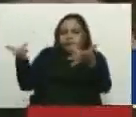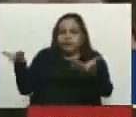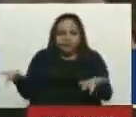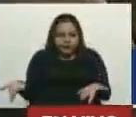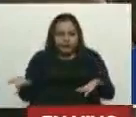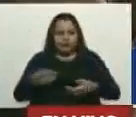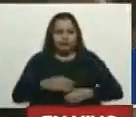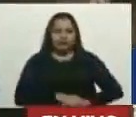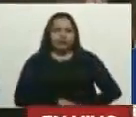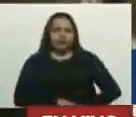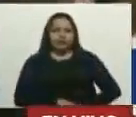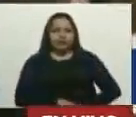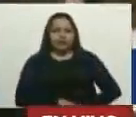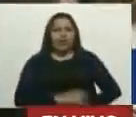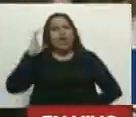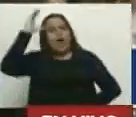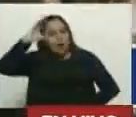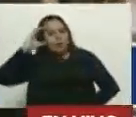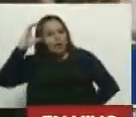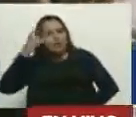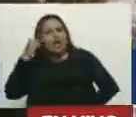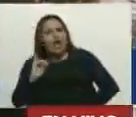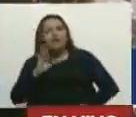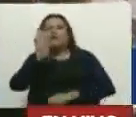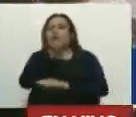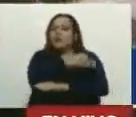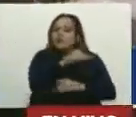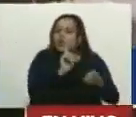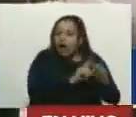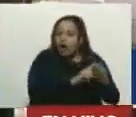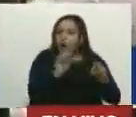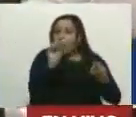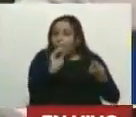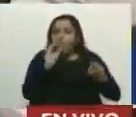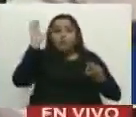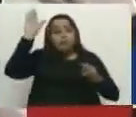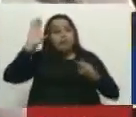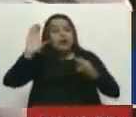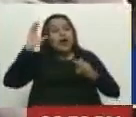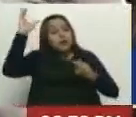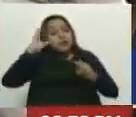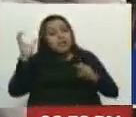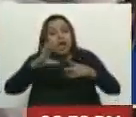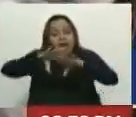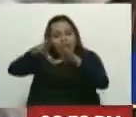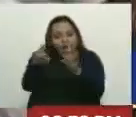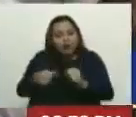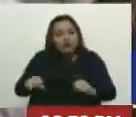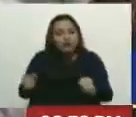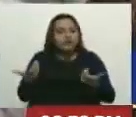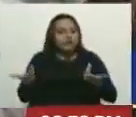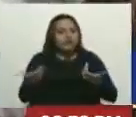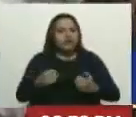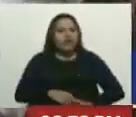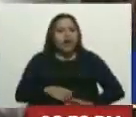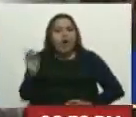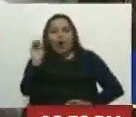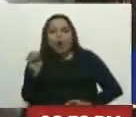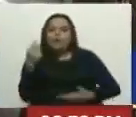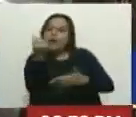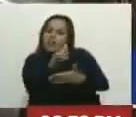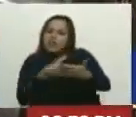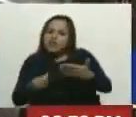si sus habilidades son para la música, si sus habilidades son para la escultura, si sus habilidades son para el